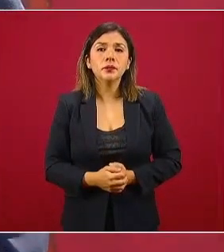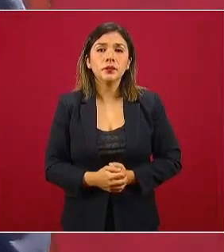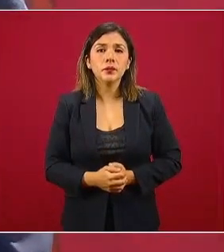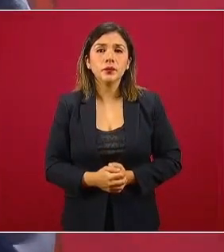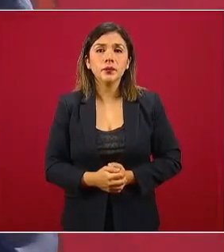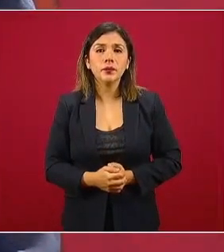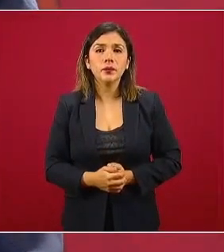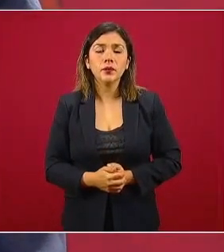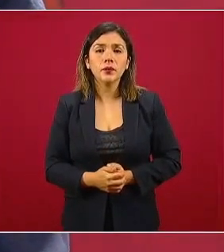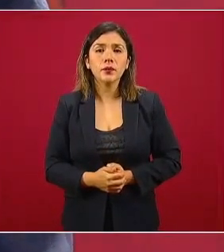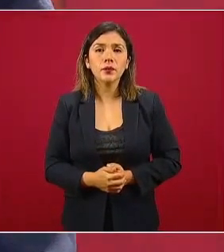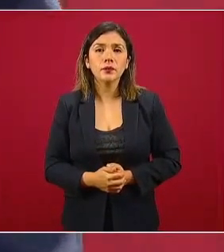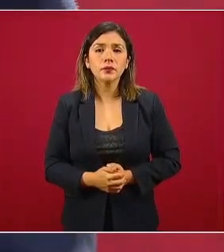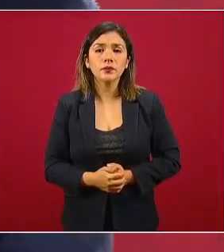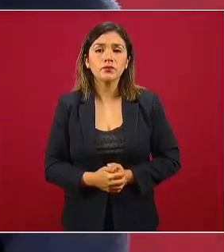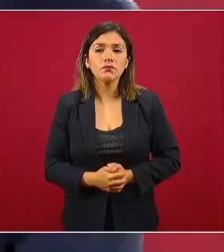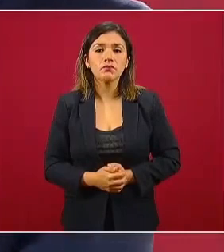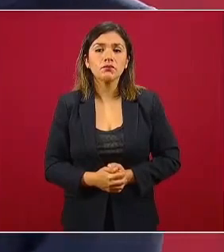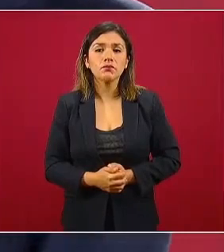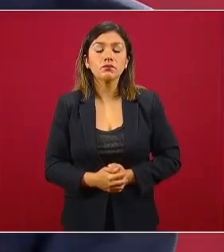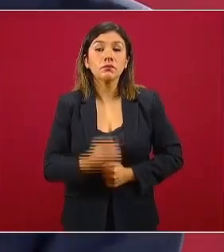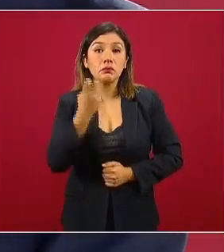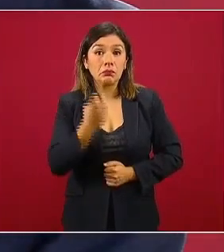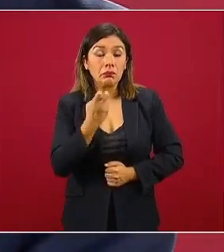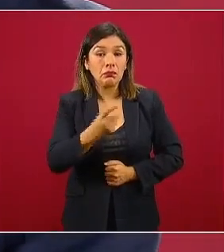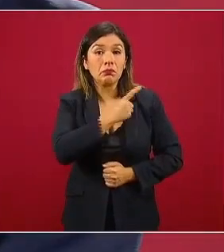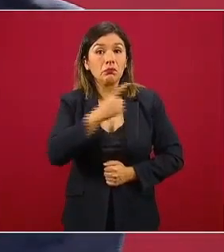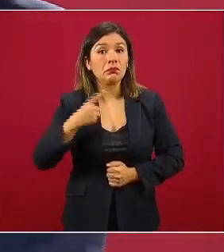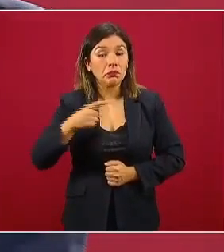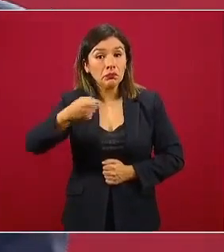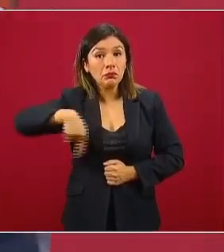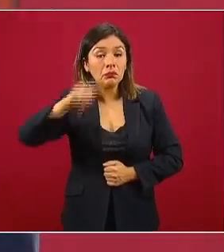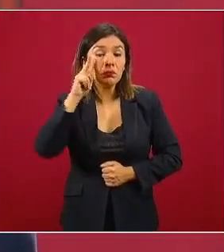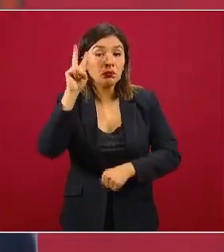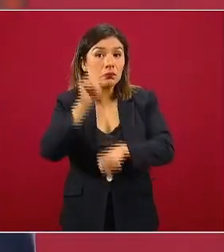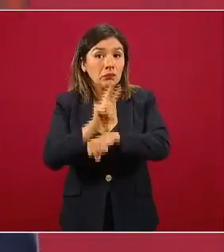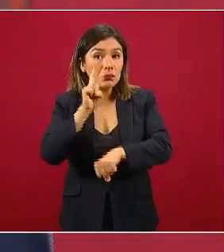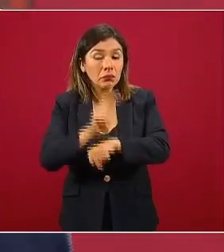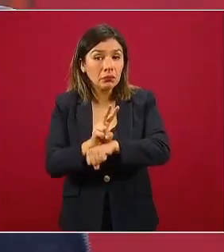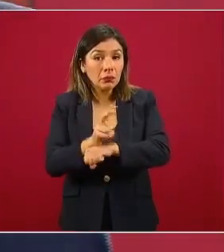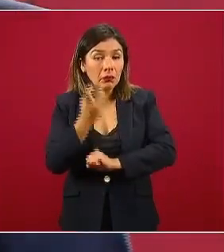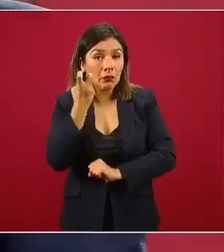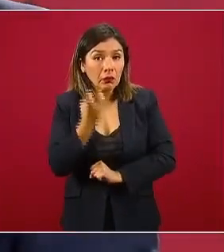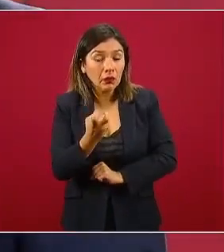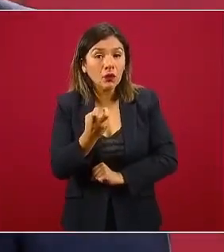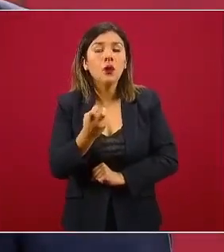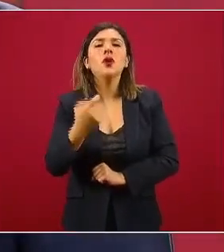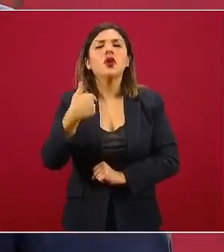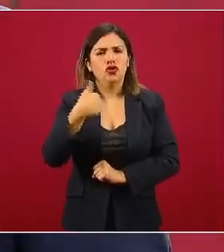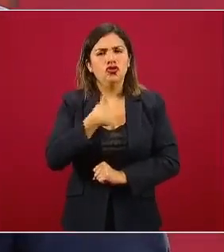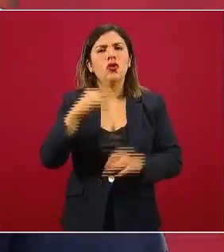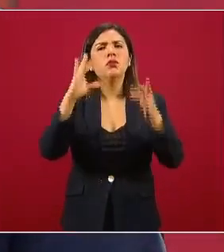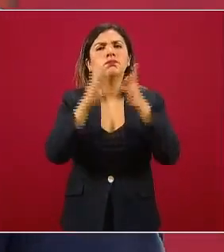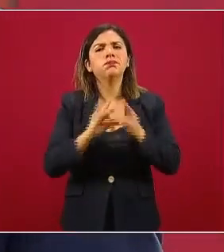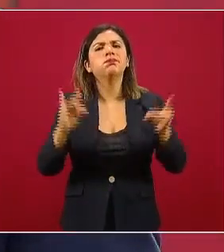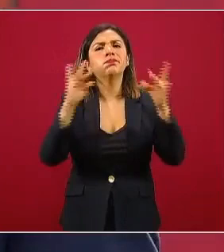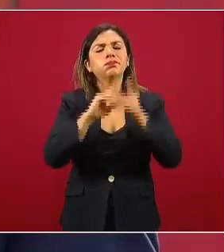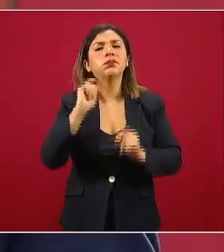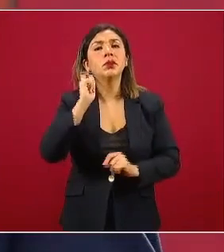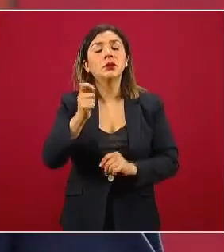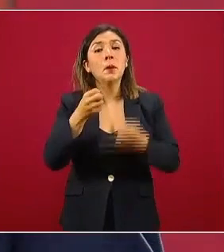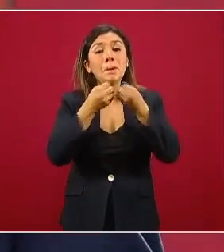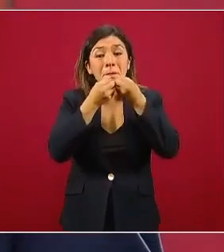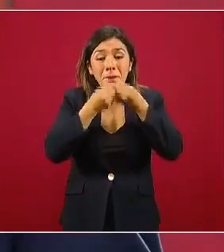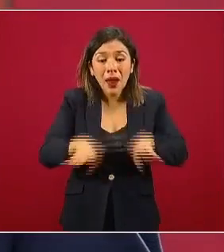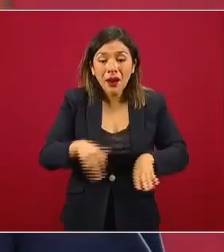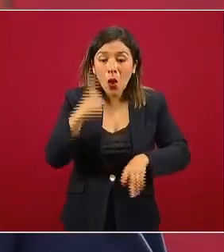Aquí se tiene que tomar en cuenta que cuando hablamos de una pérdida de